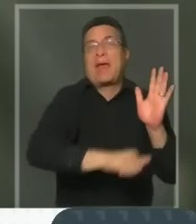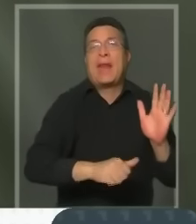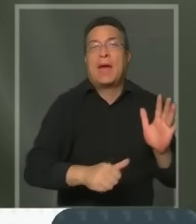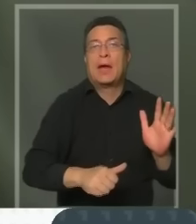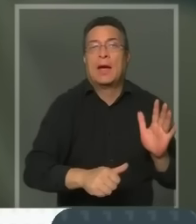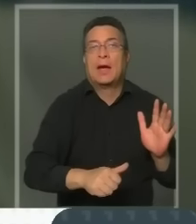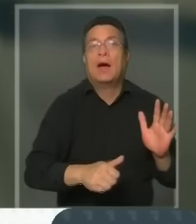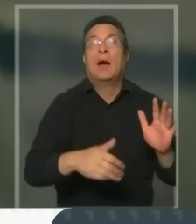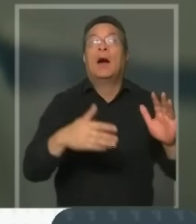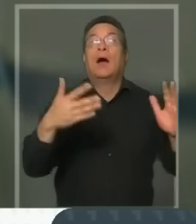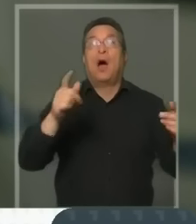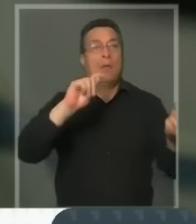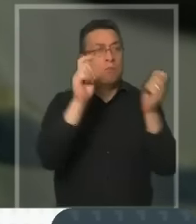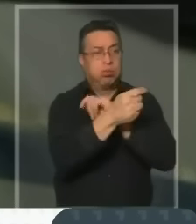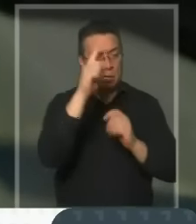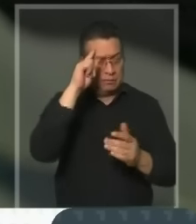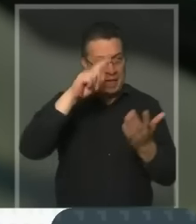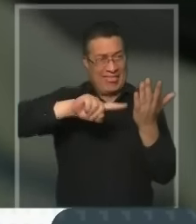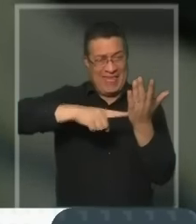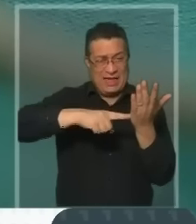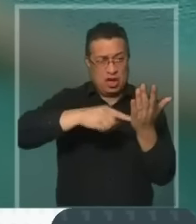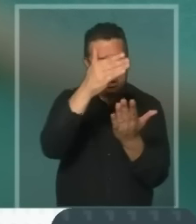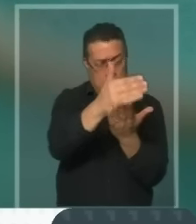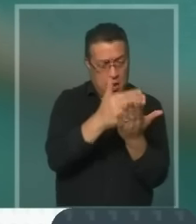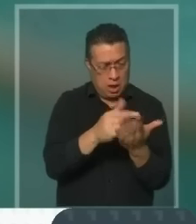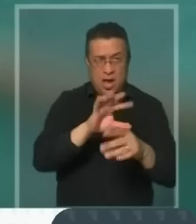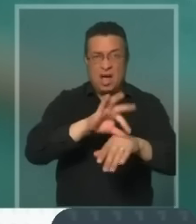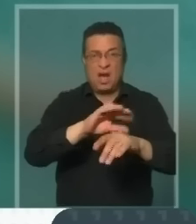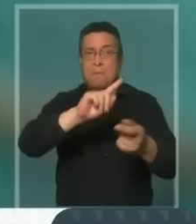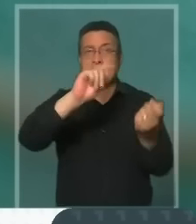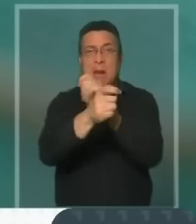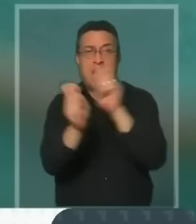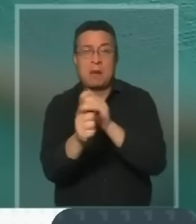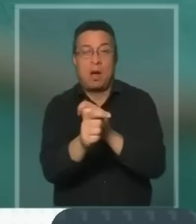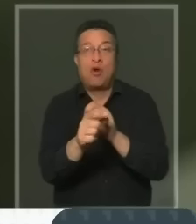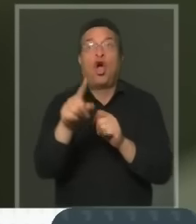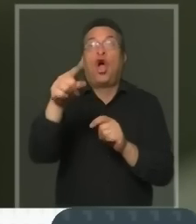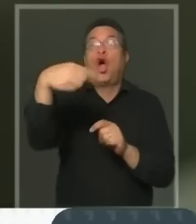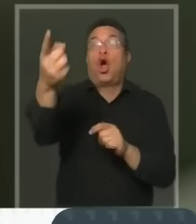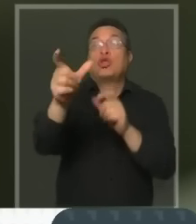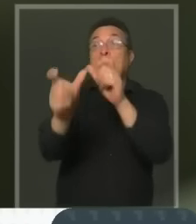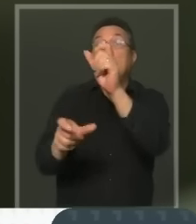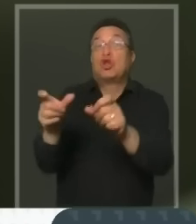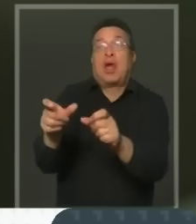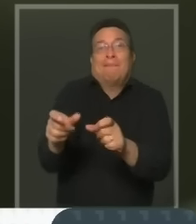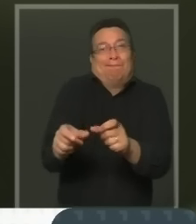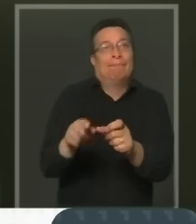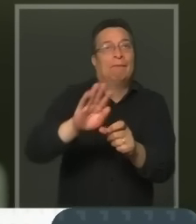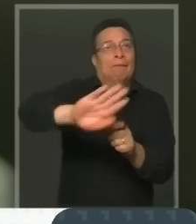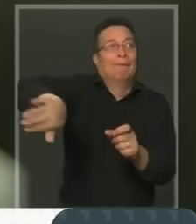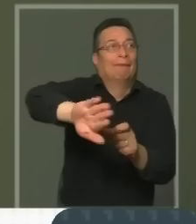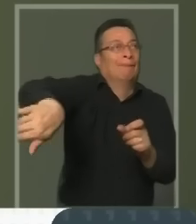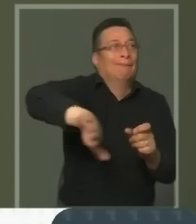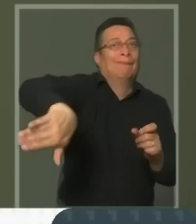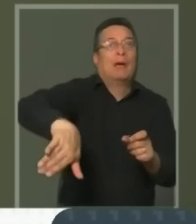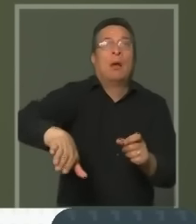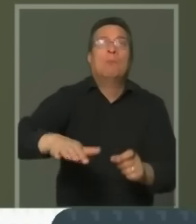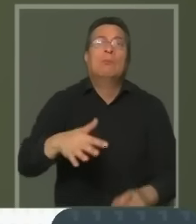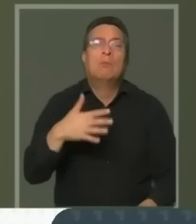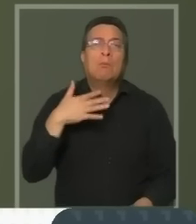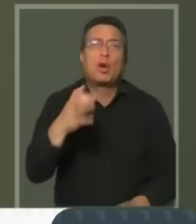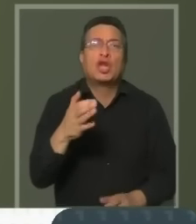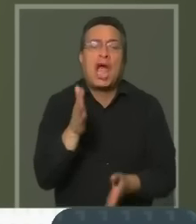Se modificaron los criterios técnicos y médicos en detrimento de otros pacientes en similares condiciones. ¿Por qué se apuró